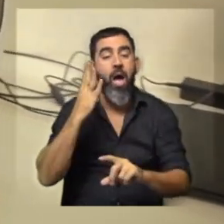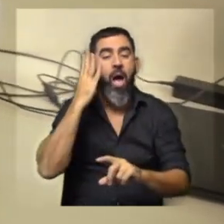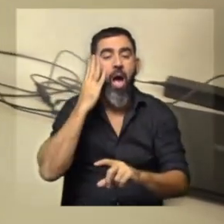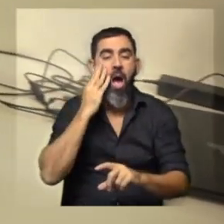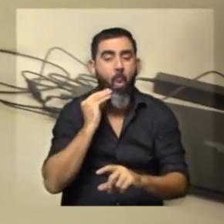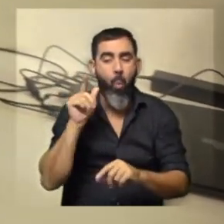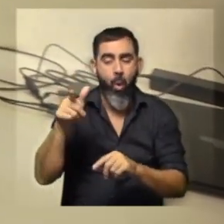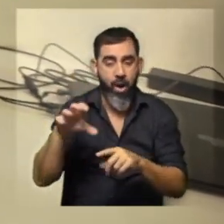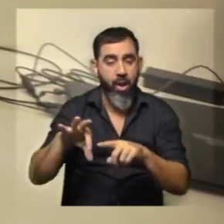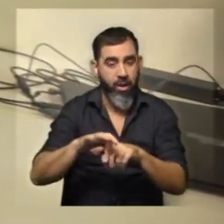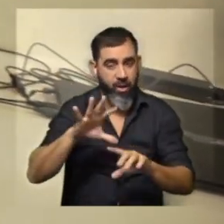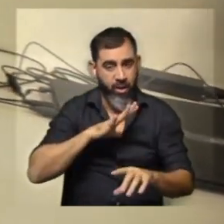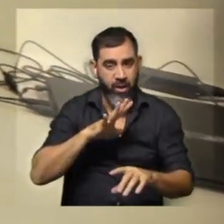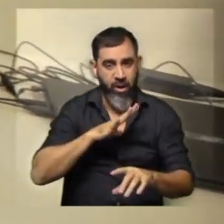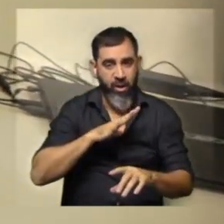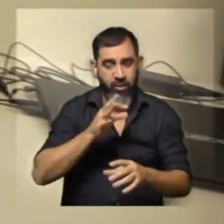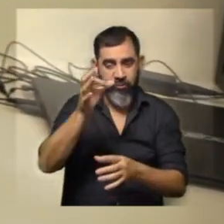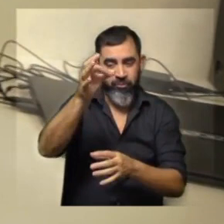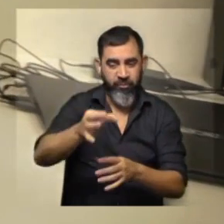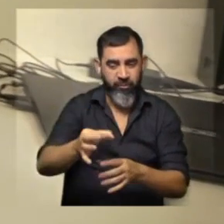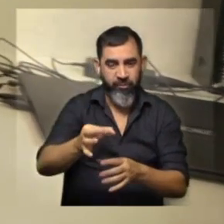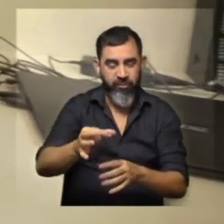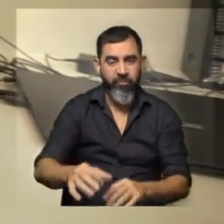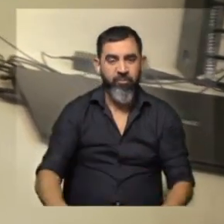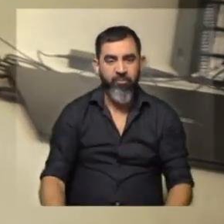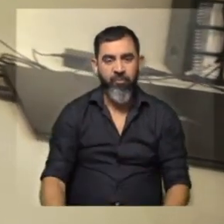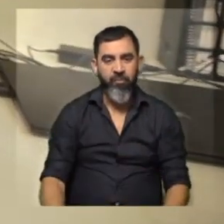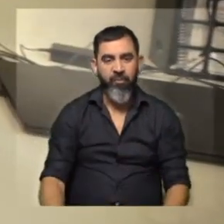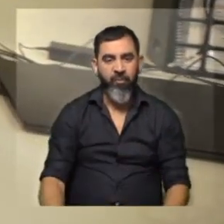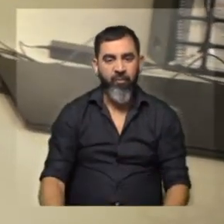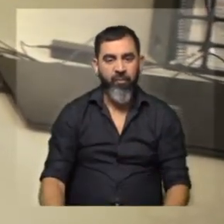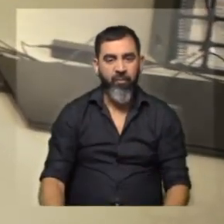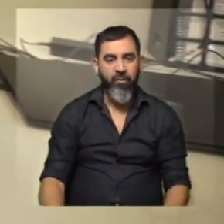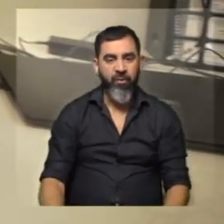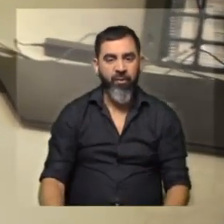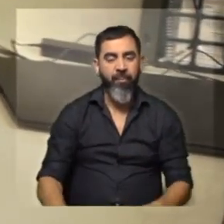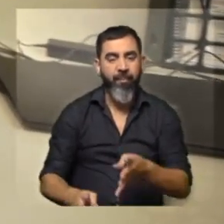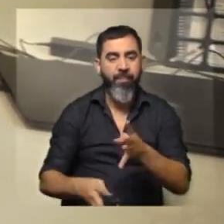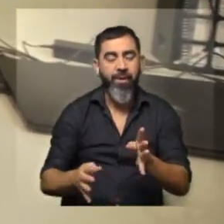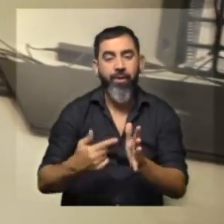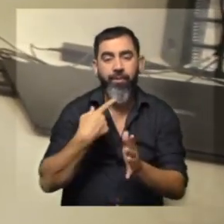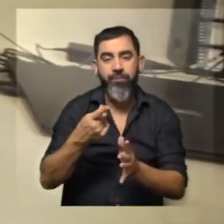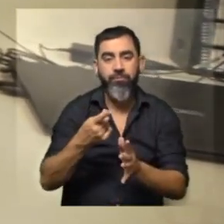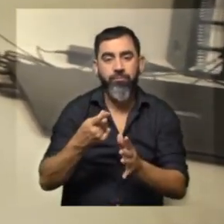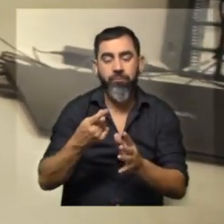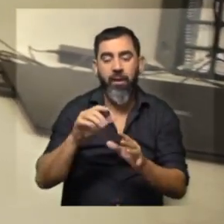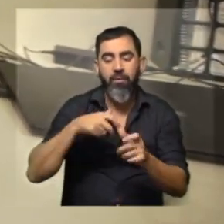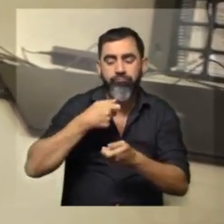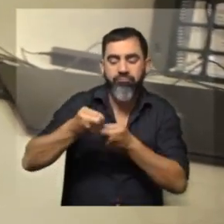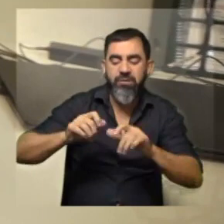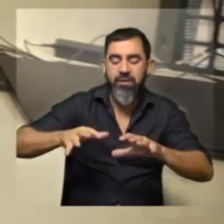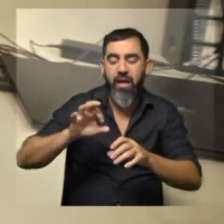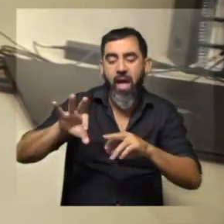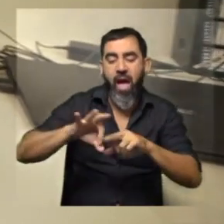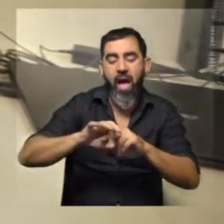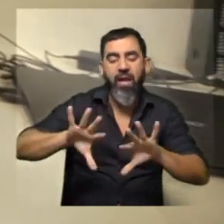tenía puesto, lo colocamos acá y él determinó la composición de ese